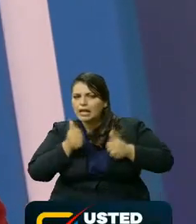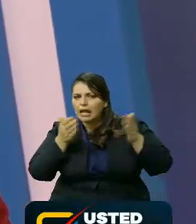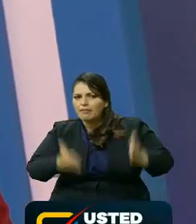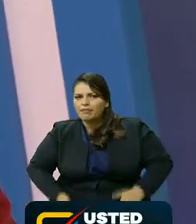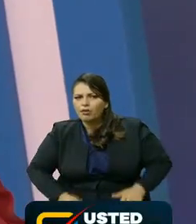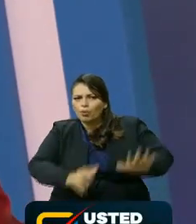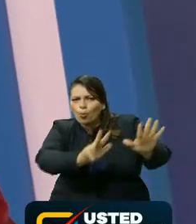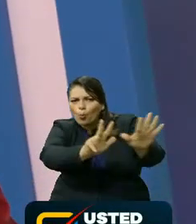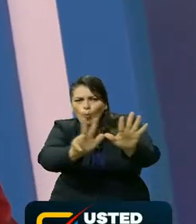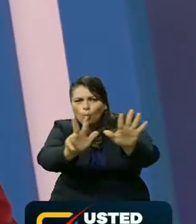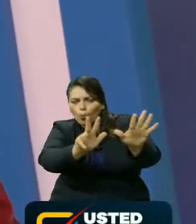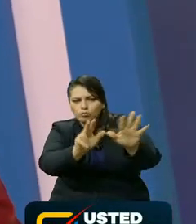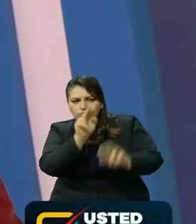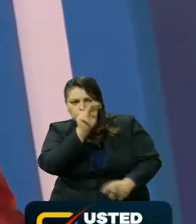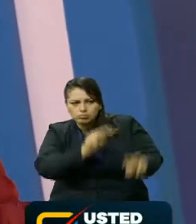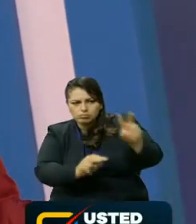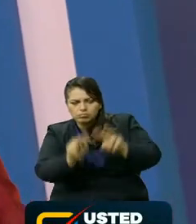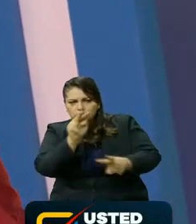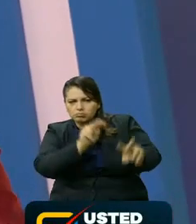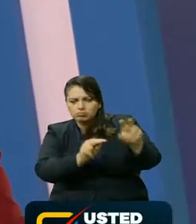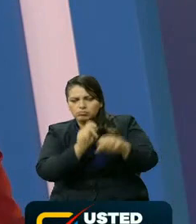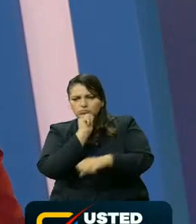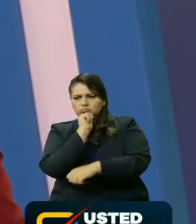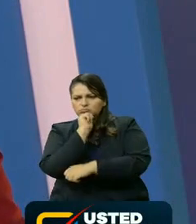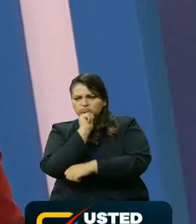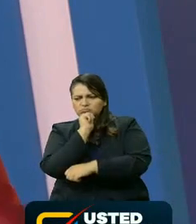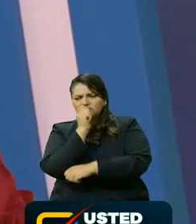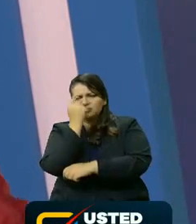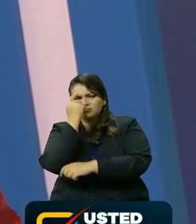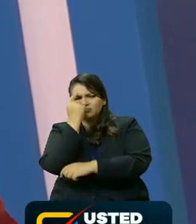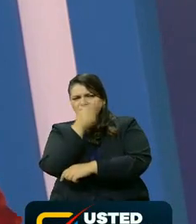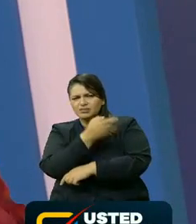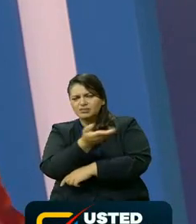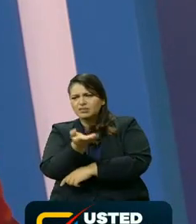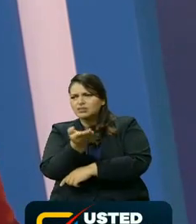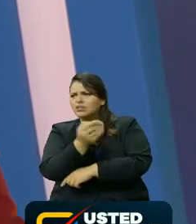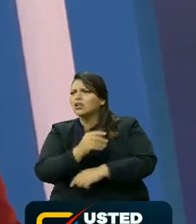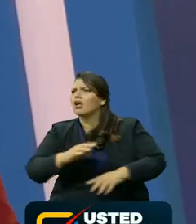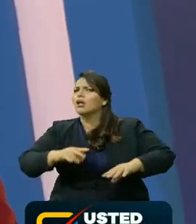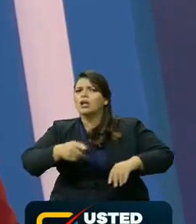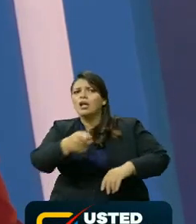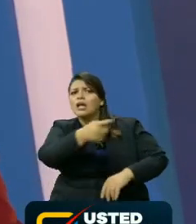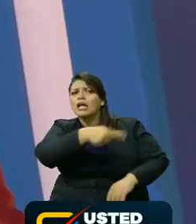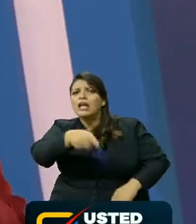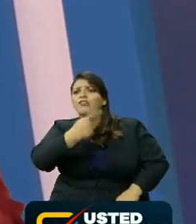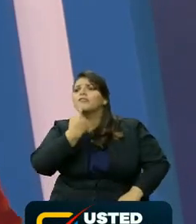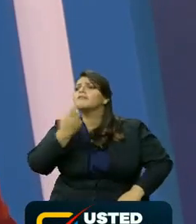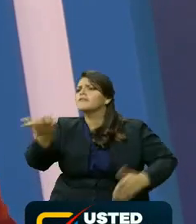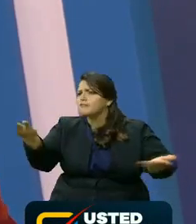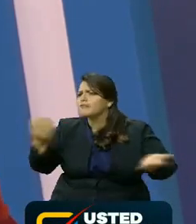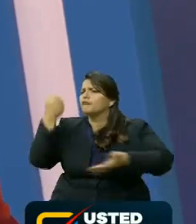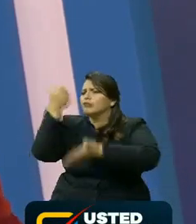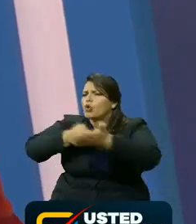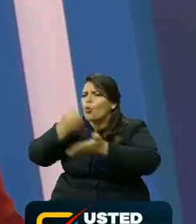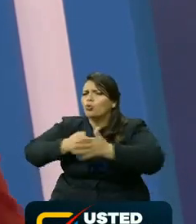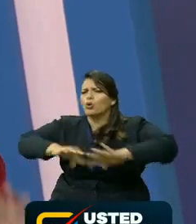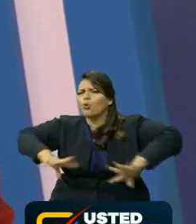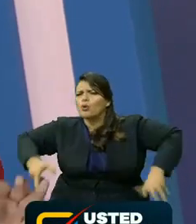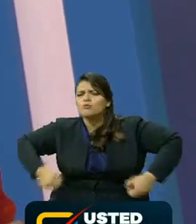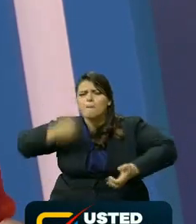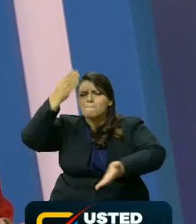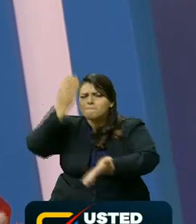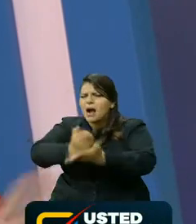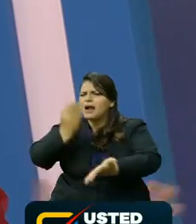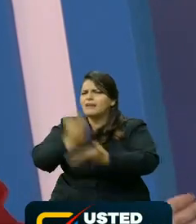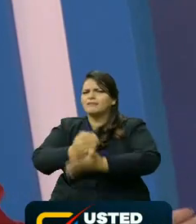electoral coincidieron y tenían como denominador común el combate a la corrupción. Así es. De raíz. Así es. De